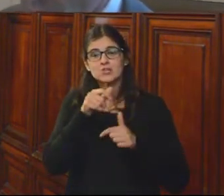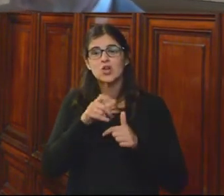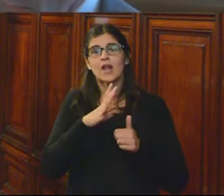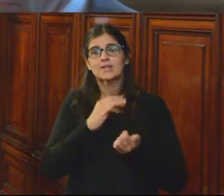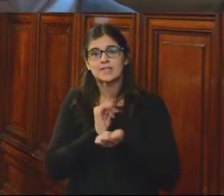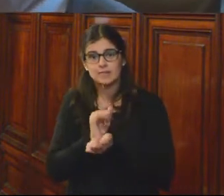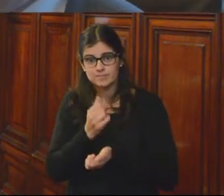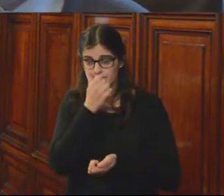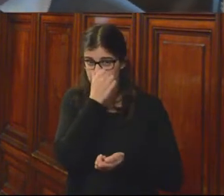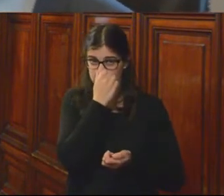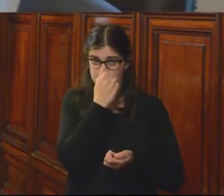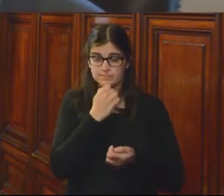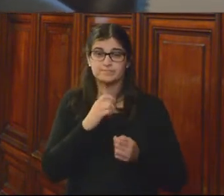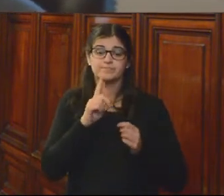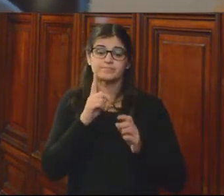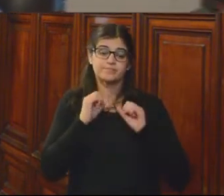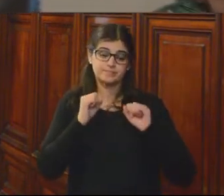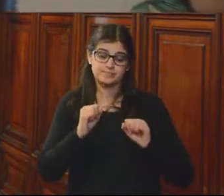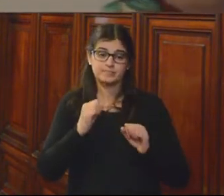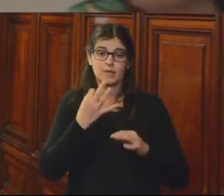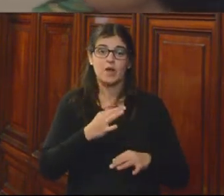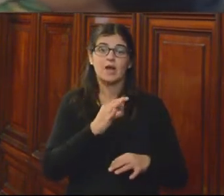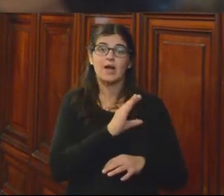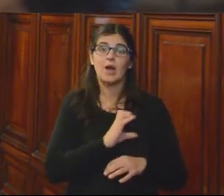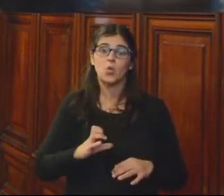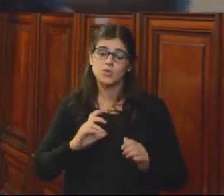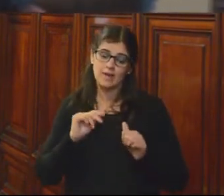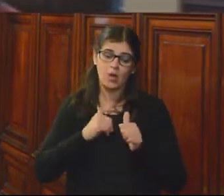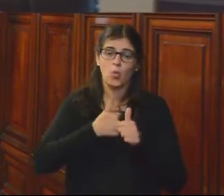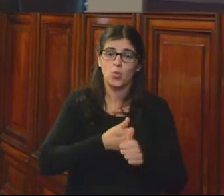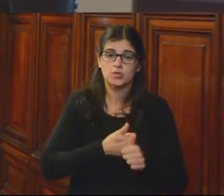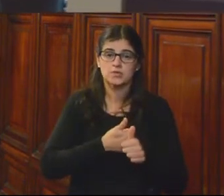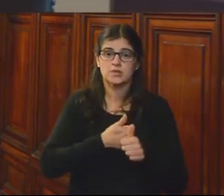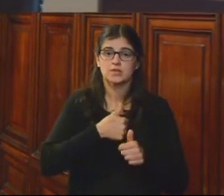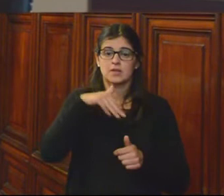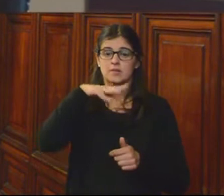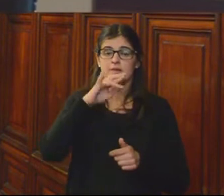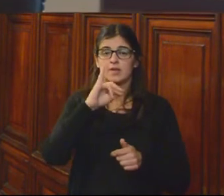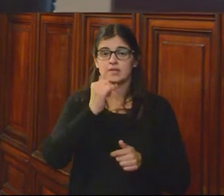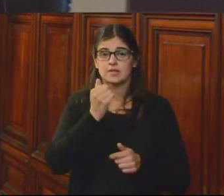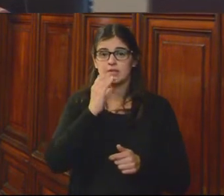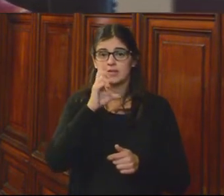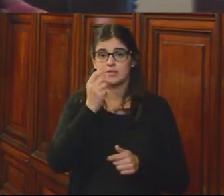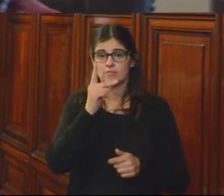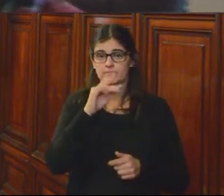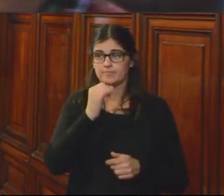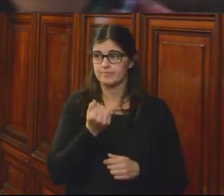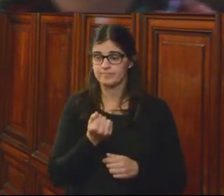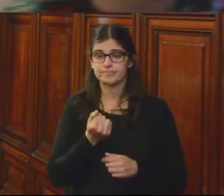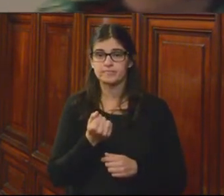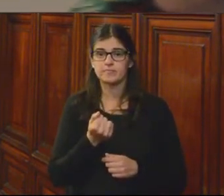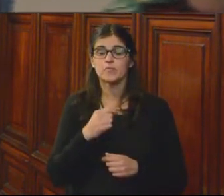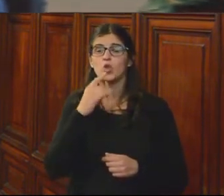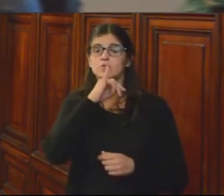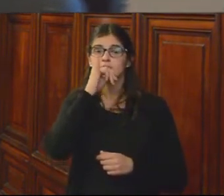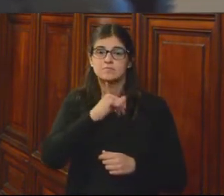Libertad, la secretaria ejecutiva adjunta, María Claudia Pulido, el